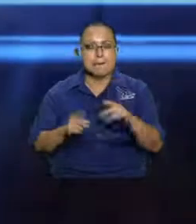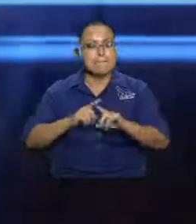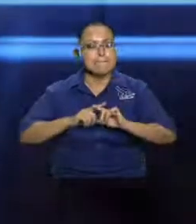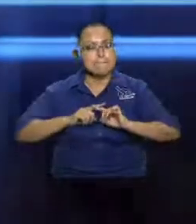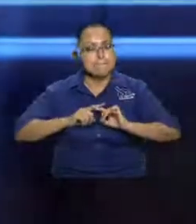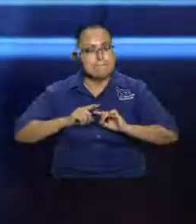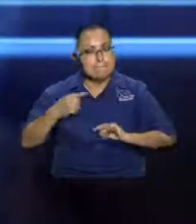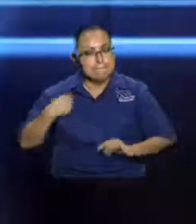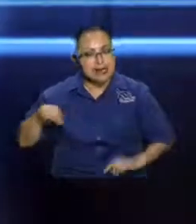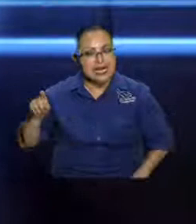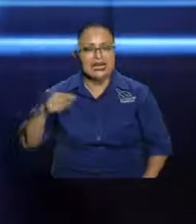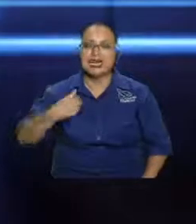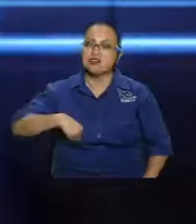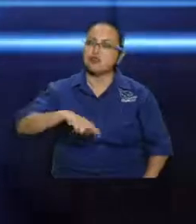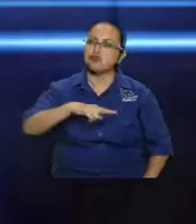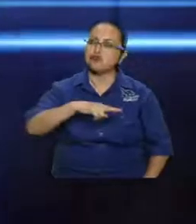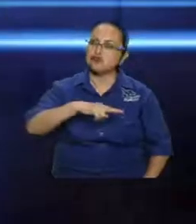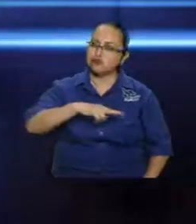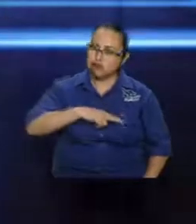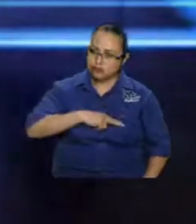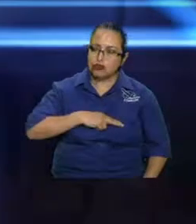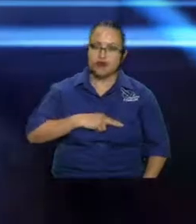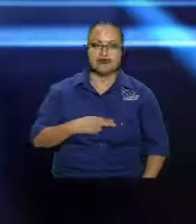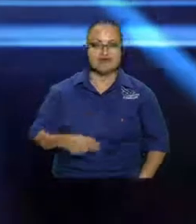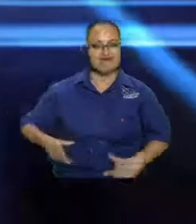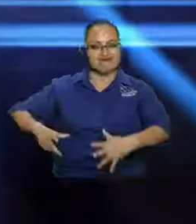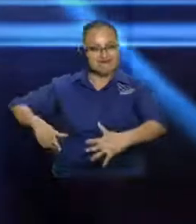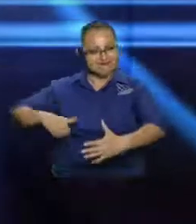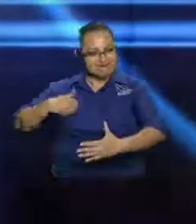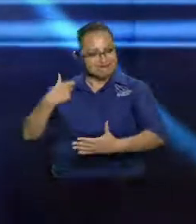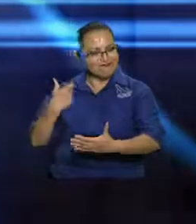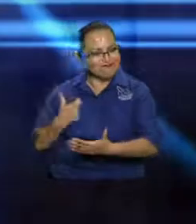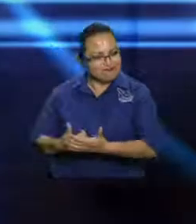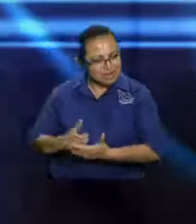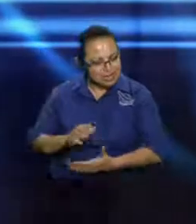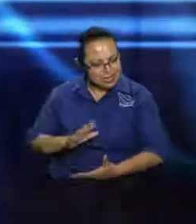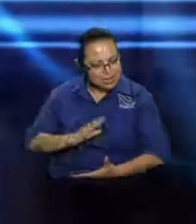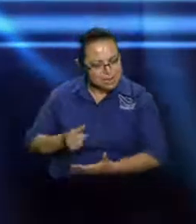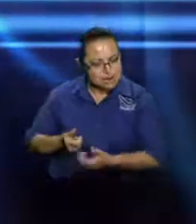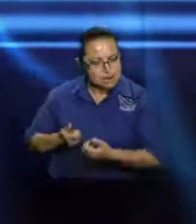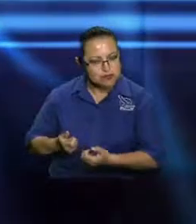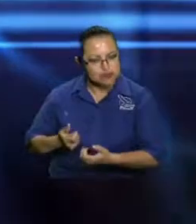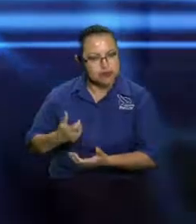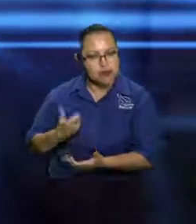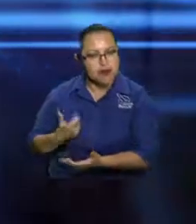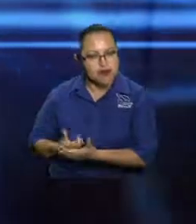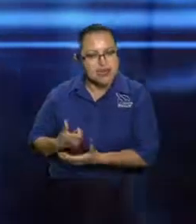para que nosotros fuéramos enriquecidos en todas las cosas?